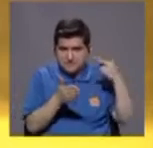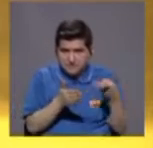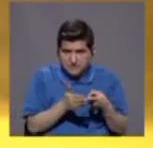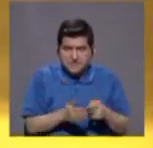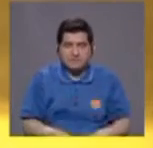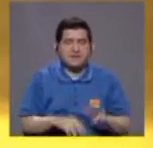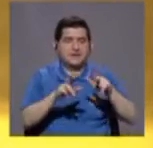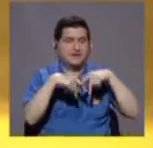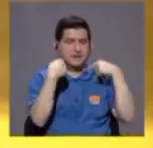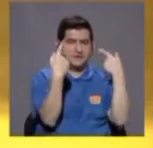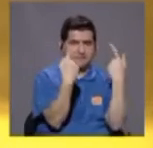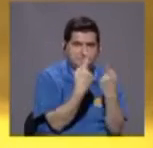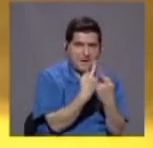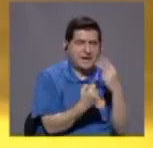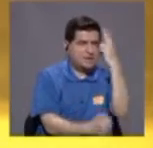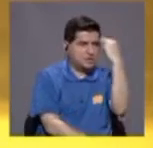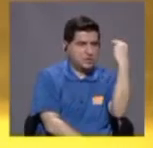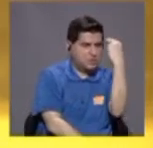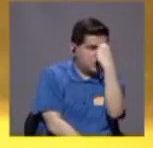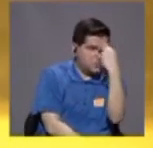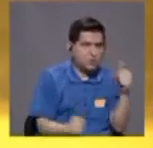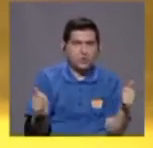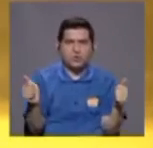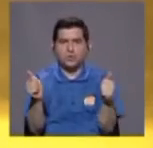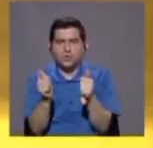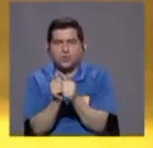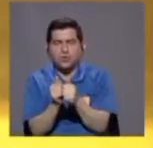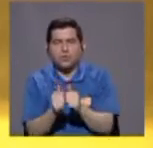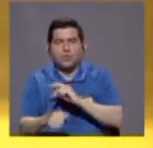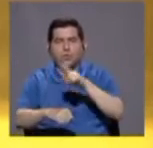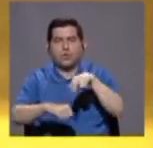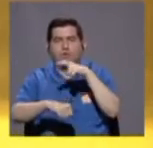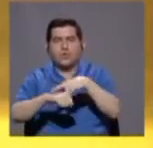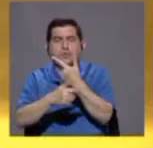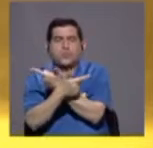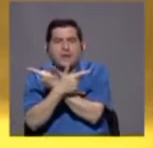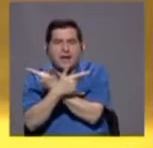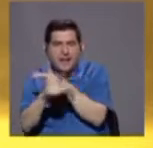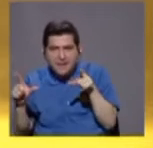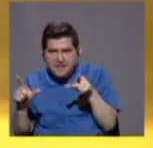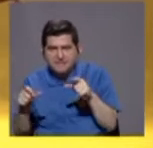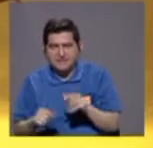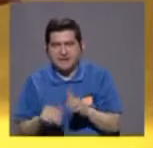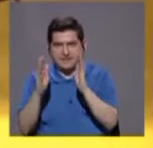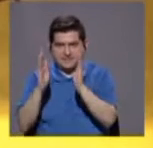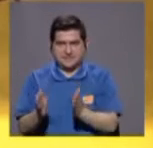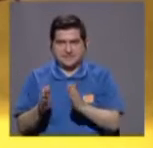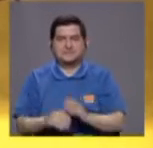el Partido Católico con la República Liberal y